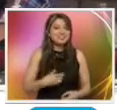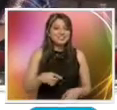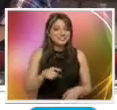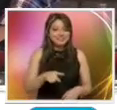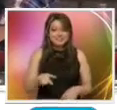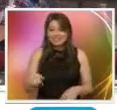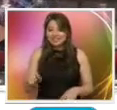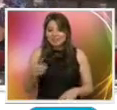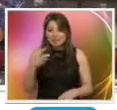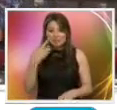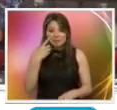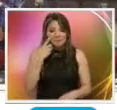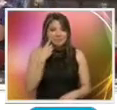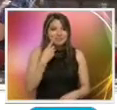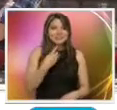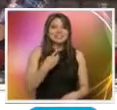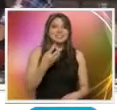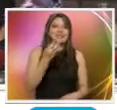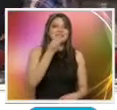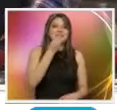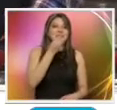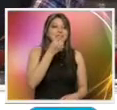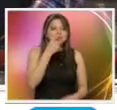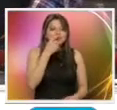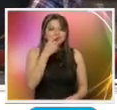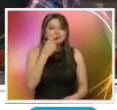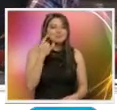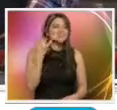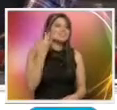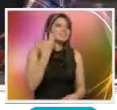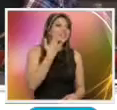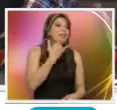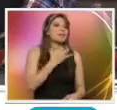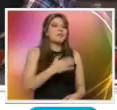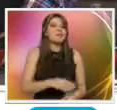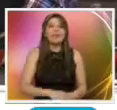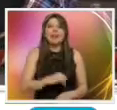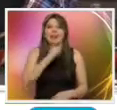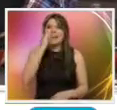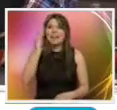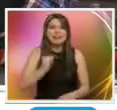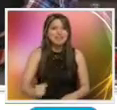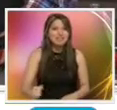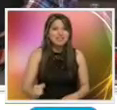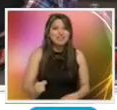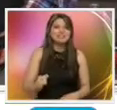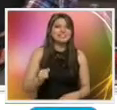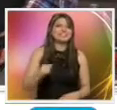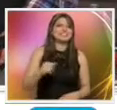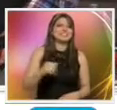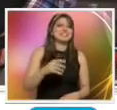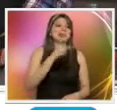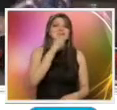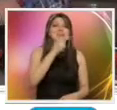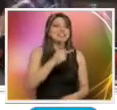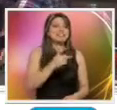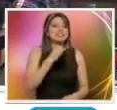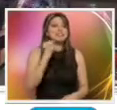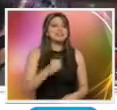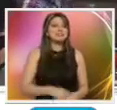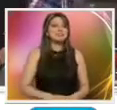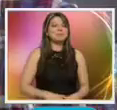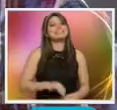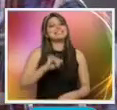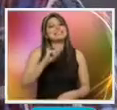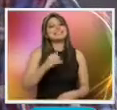tiene ya se me hizo agua a la boca, disfrutar de esta chimichanga de atún pibil. En la vida había escuchado esa palabra. Bueno, es un platillo típico